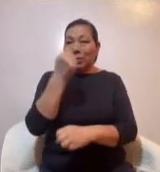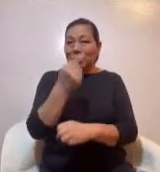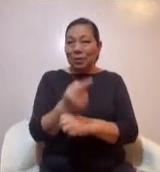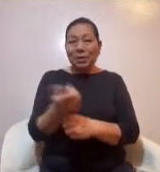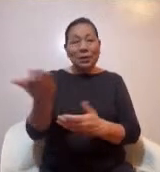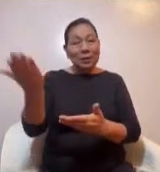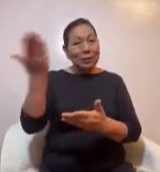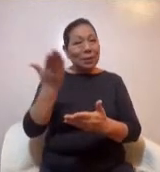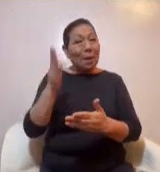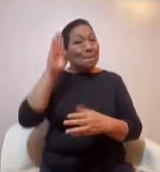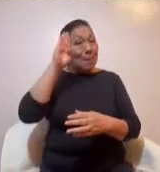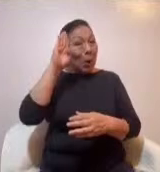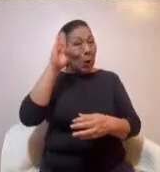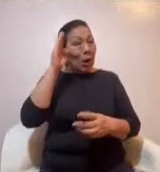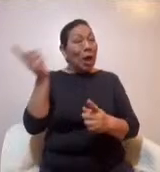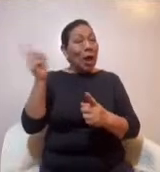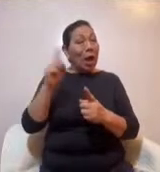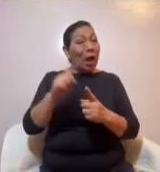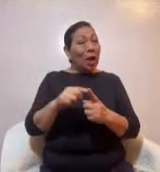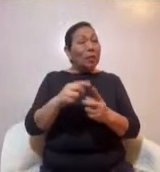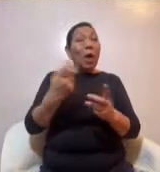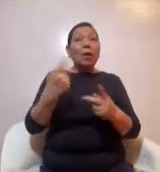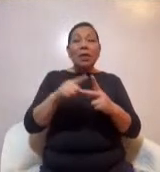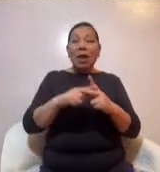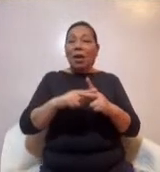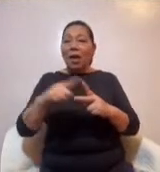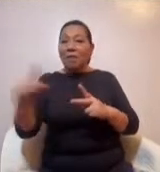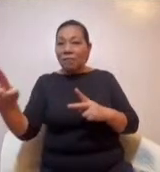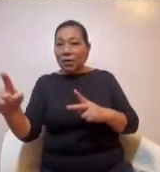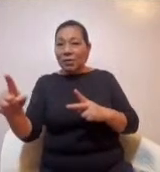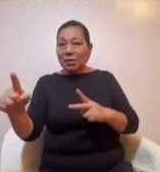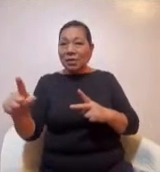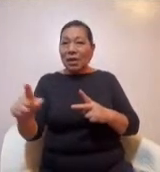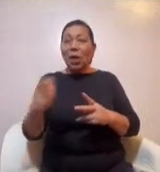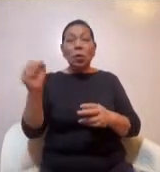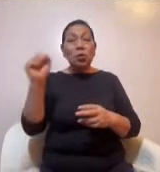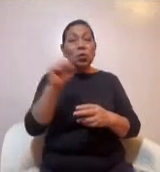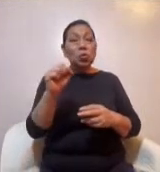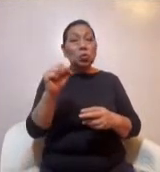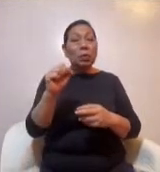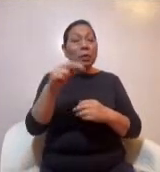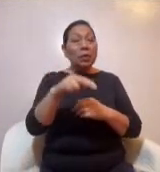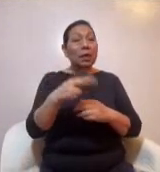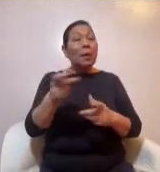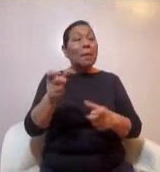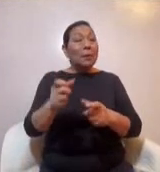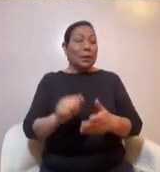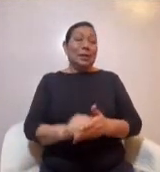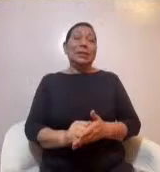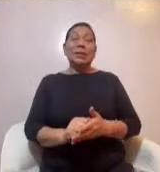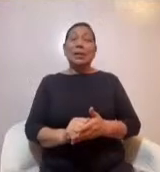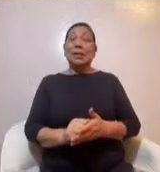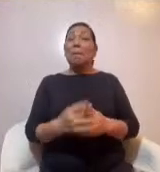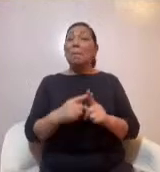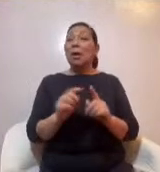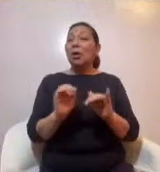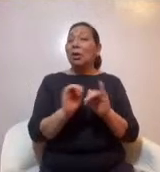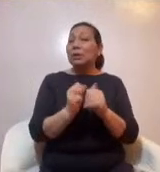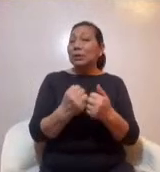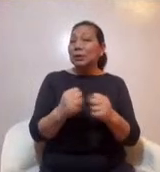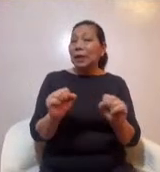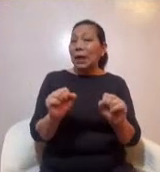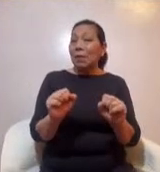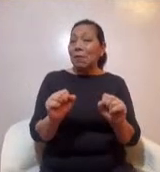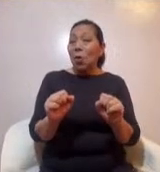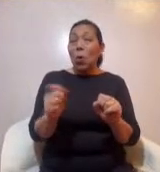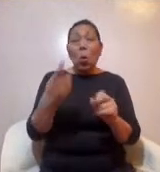que la demandante fue intervenida policialmente hasta la orden de salida, emitida por la Superintendencia Nacional de Migraciones, y